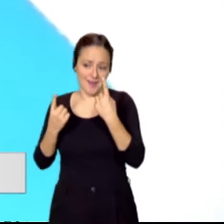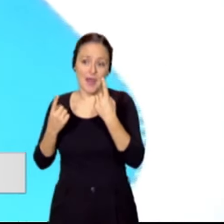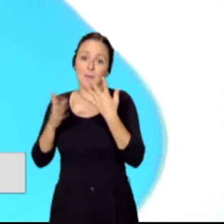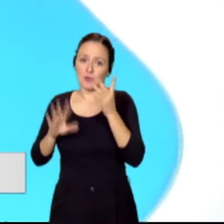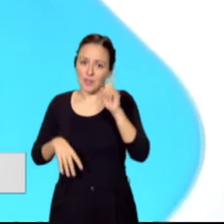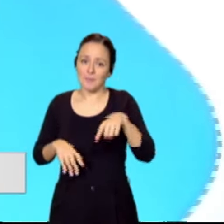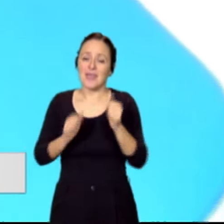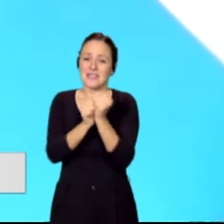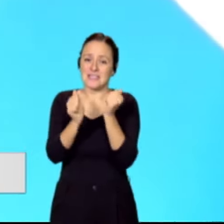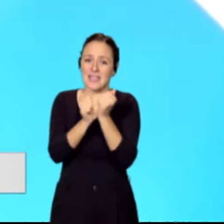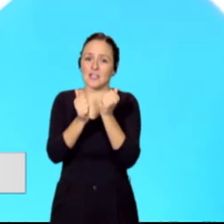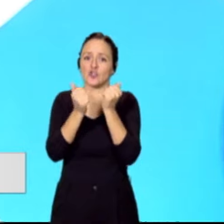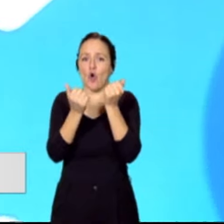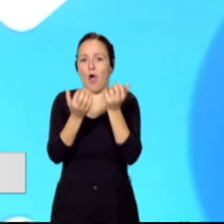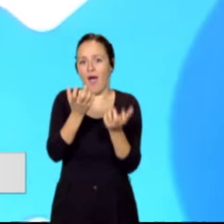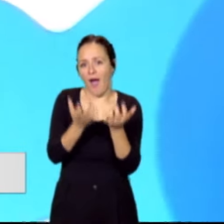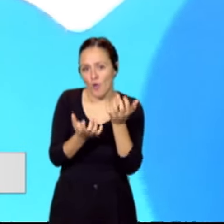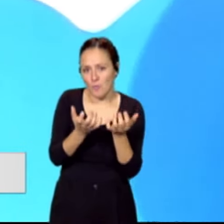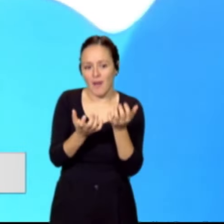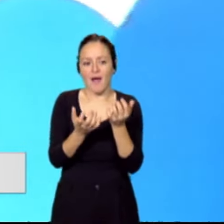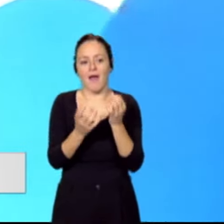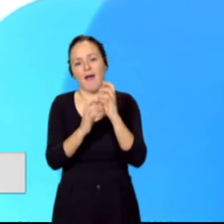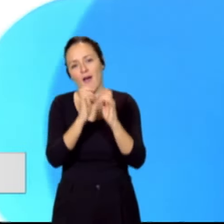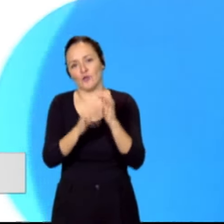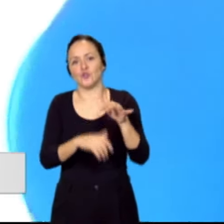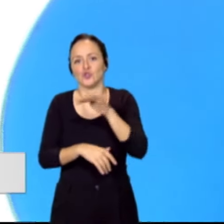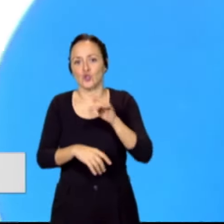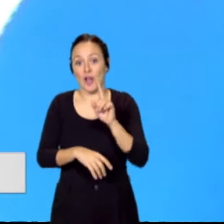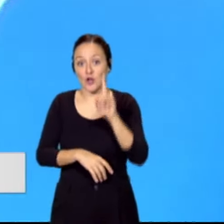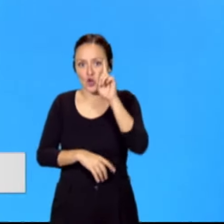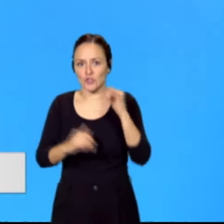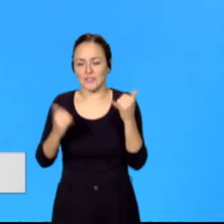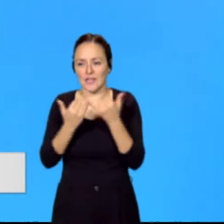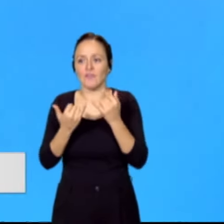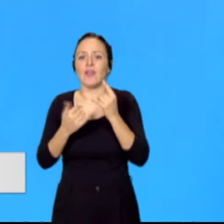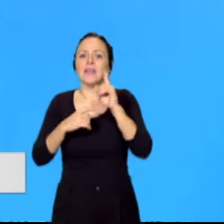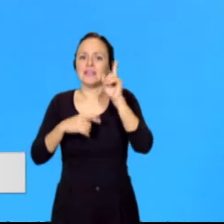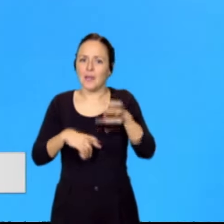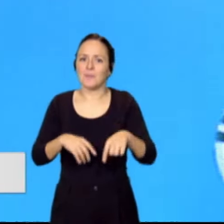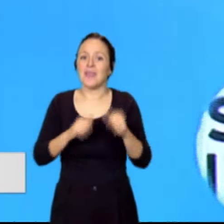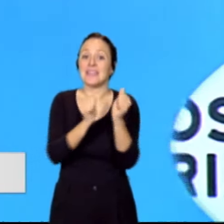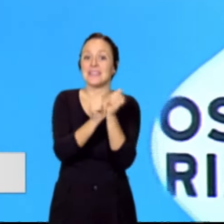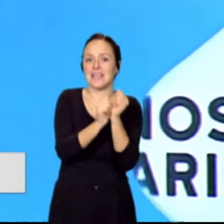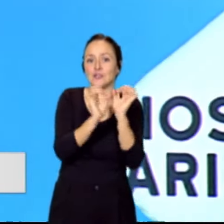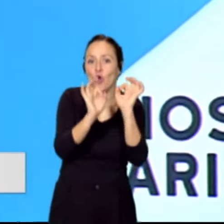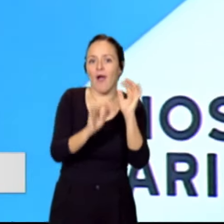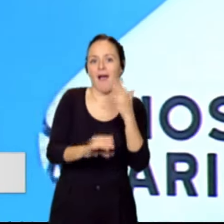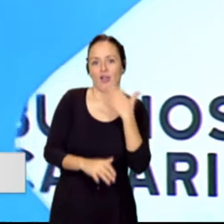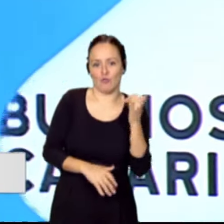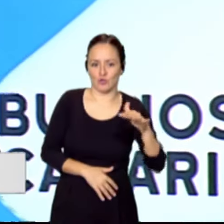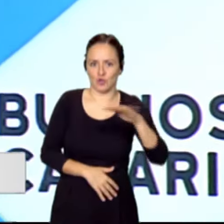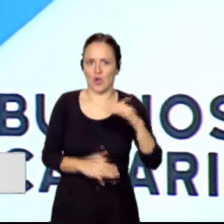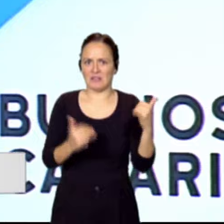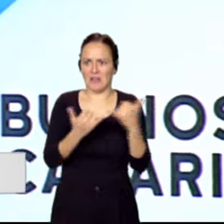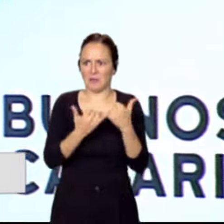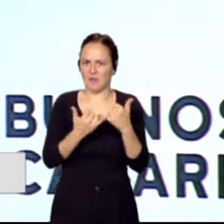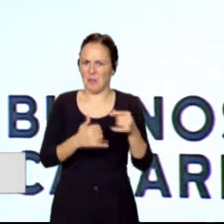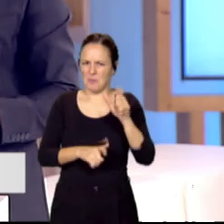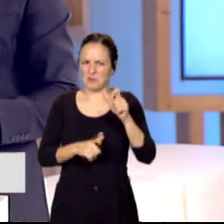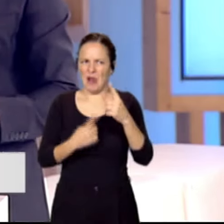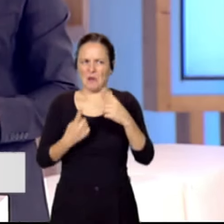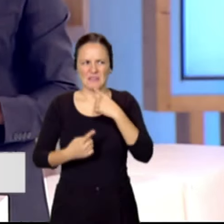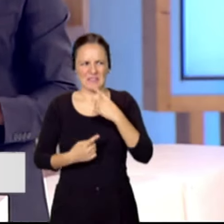humado del norte de tenerife también trabajamos con una un queso azul de tenerife hay mucha gente que se extraña pero en tenerife hay queso